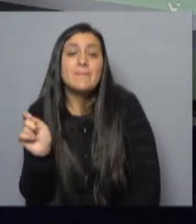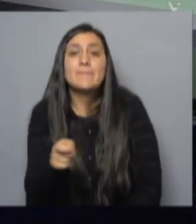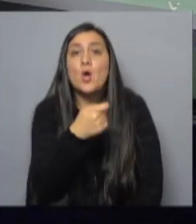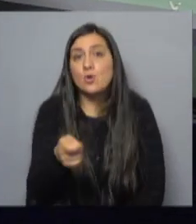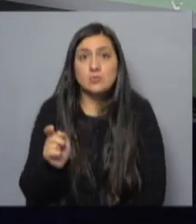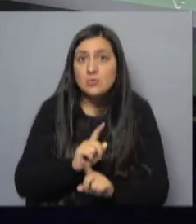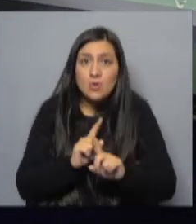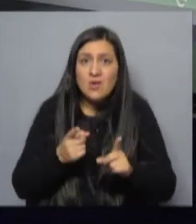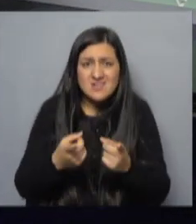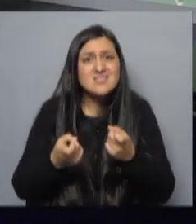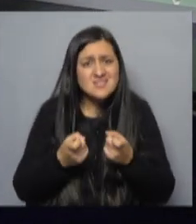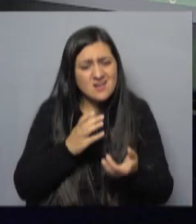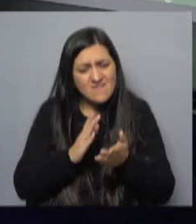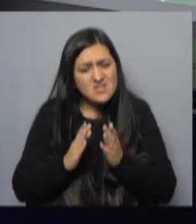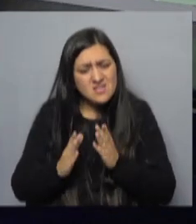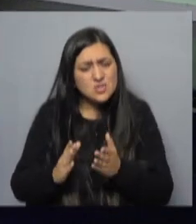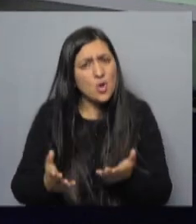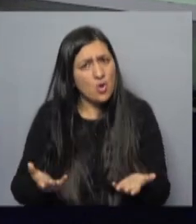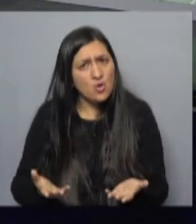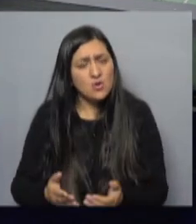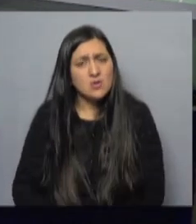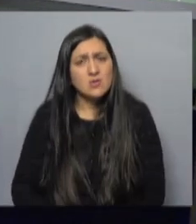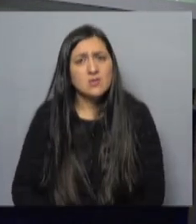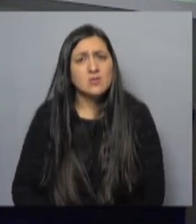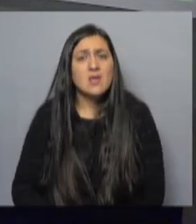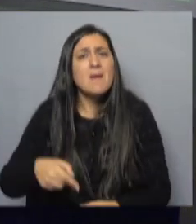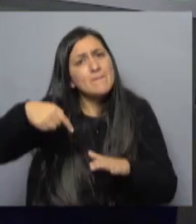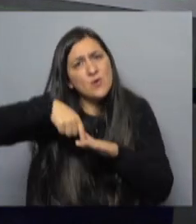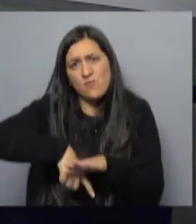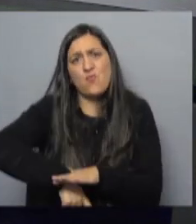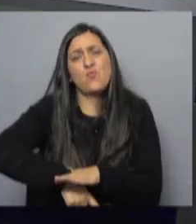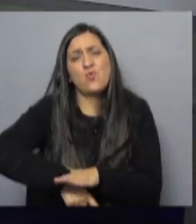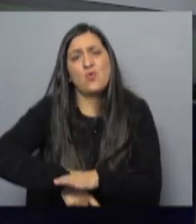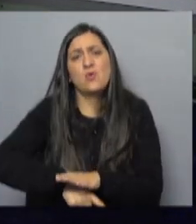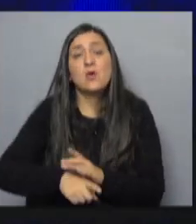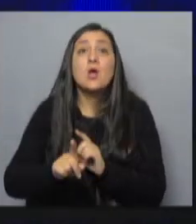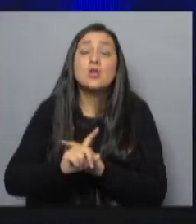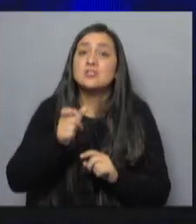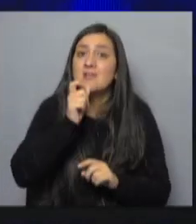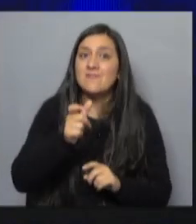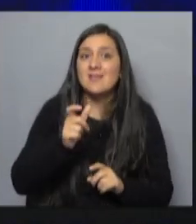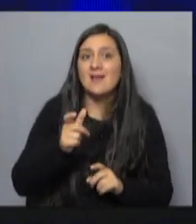Claro. Pero en el buen sentido de la palabra. La rehabilitación, ¿viste?, va un poquito más allá de jugar al ping-pong. No quiere decir